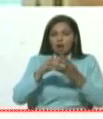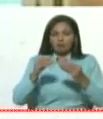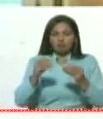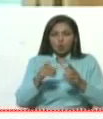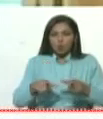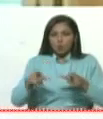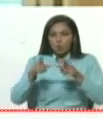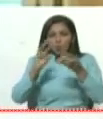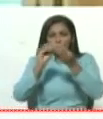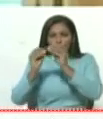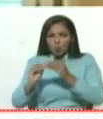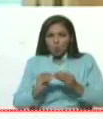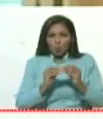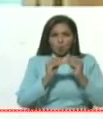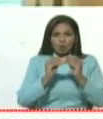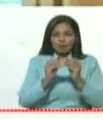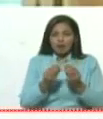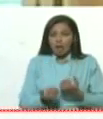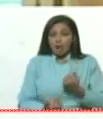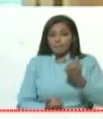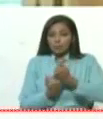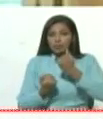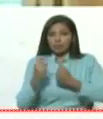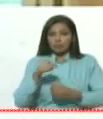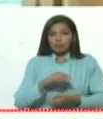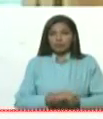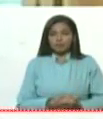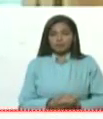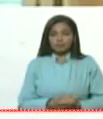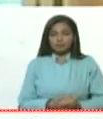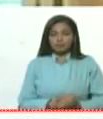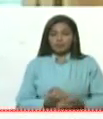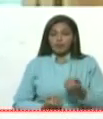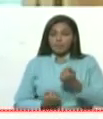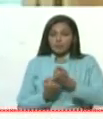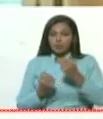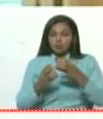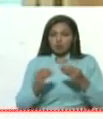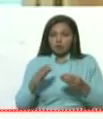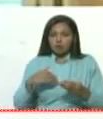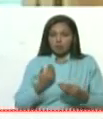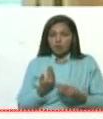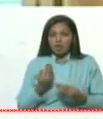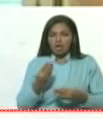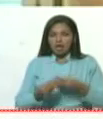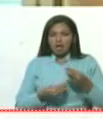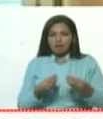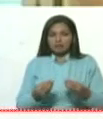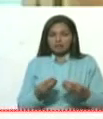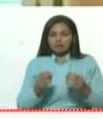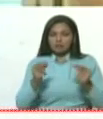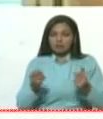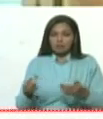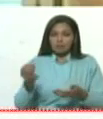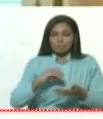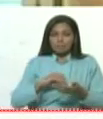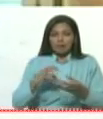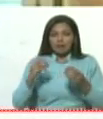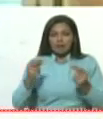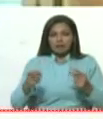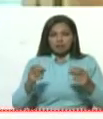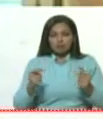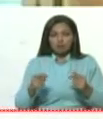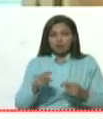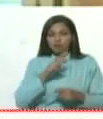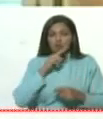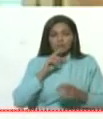lugar y los apoye y los respalde y les permita multiplicar toda su acción en nombre de